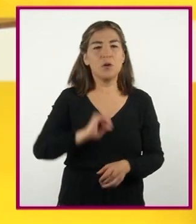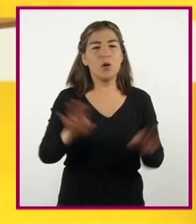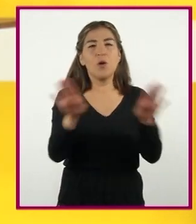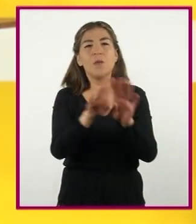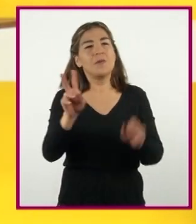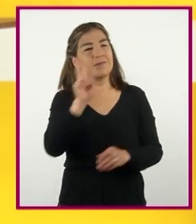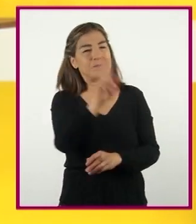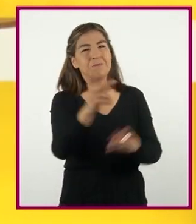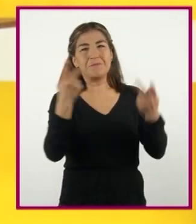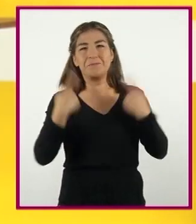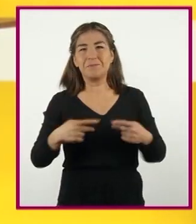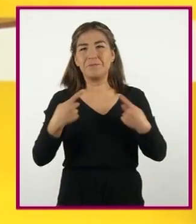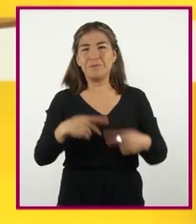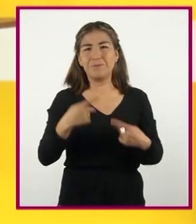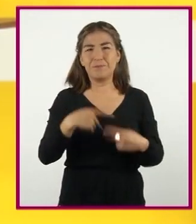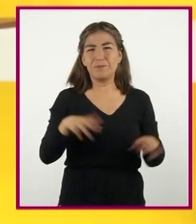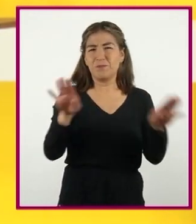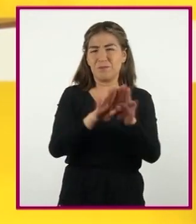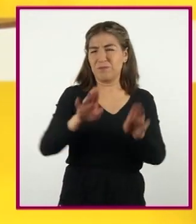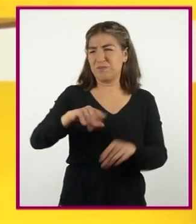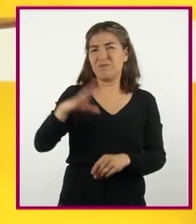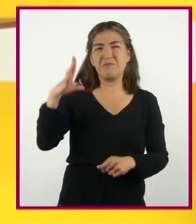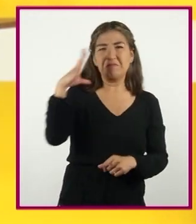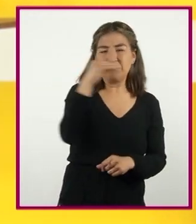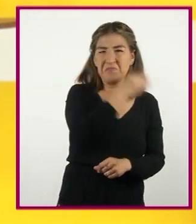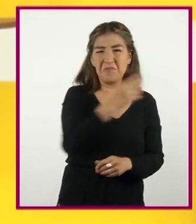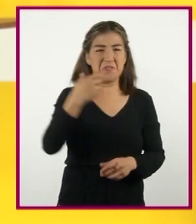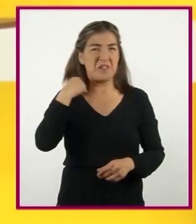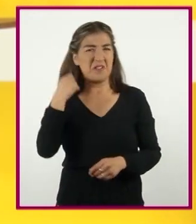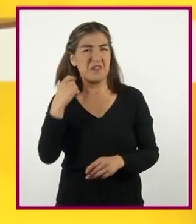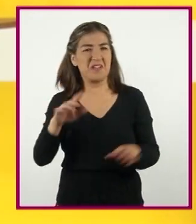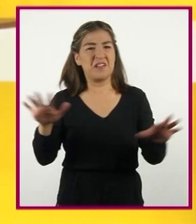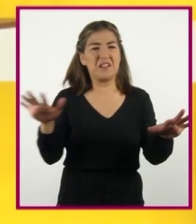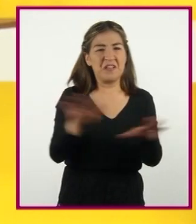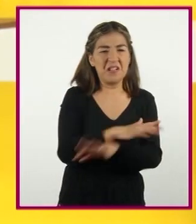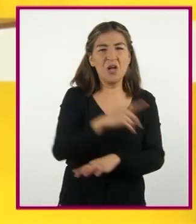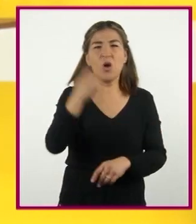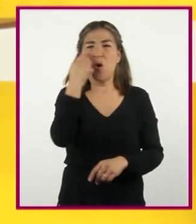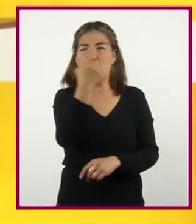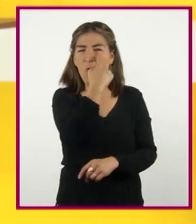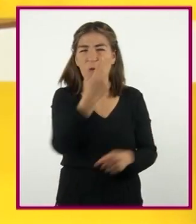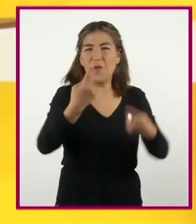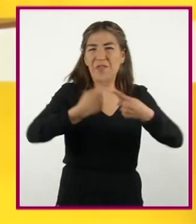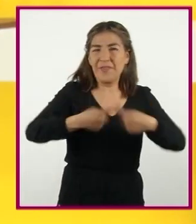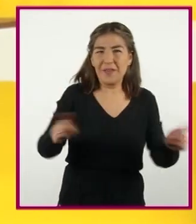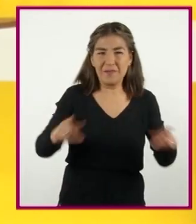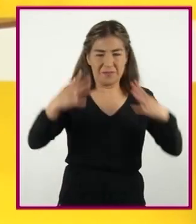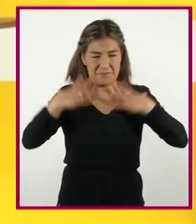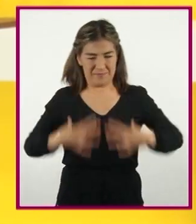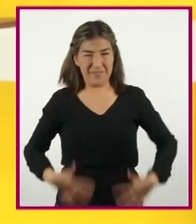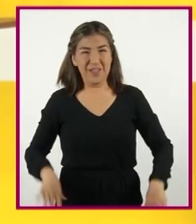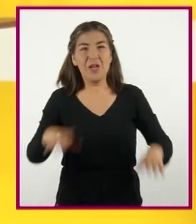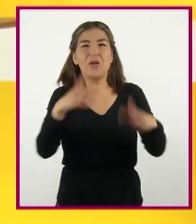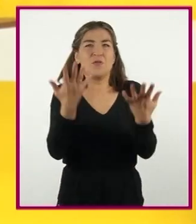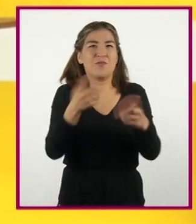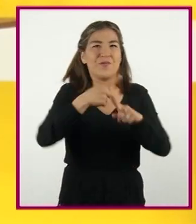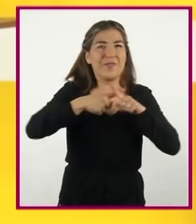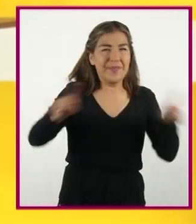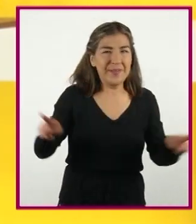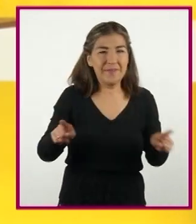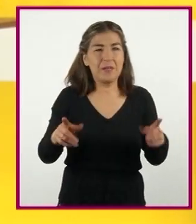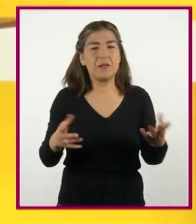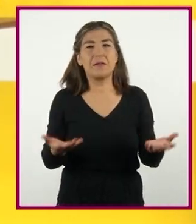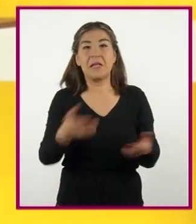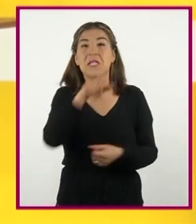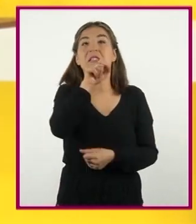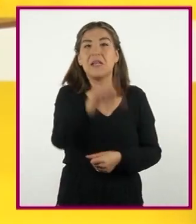una persona de otro color de piel, cabello y ojos muy diferentes, con vestimentas distintas y,